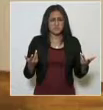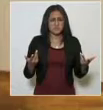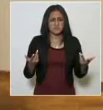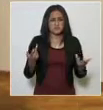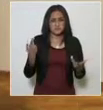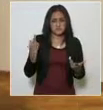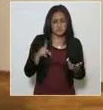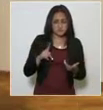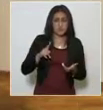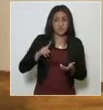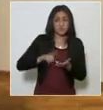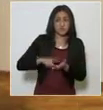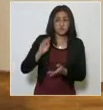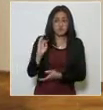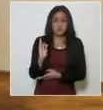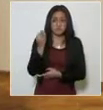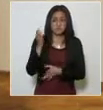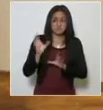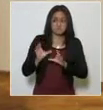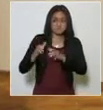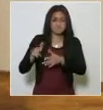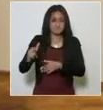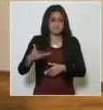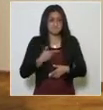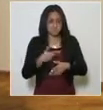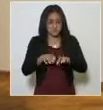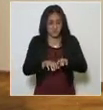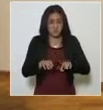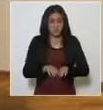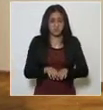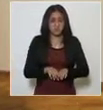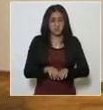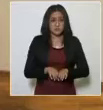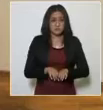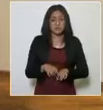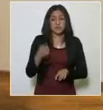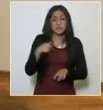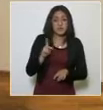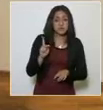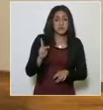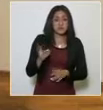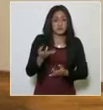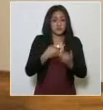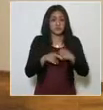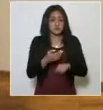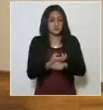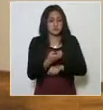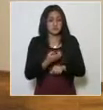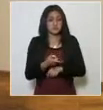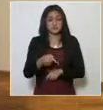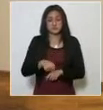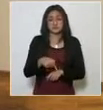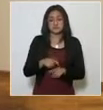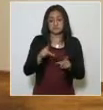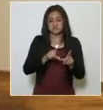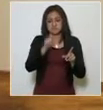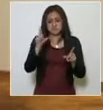poder público federal y en la mayoría de los estados de la